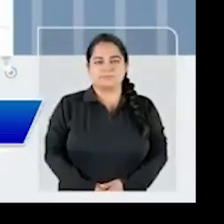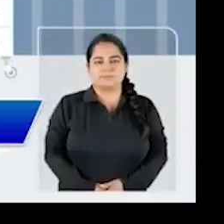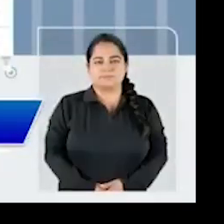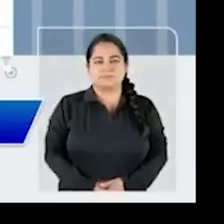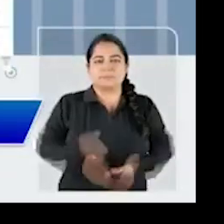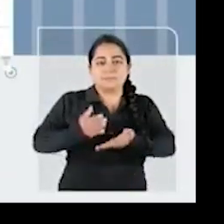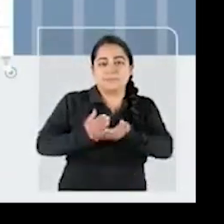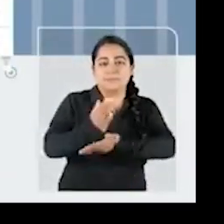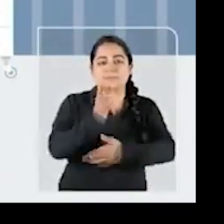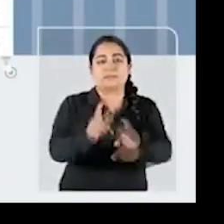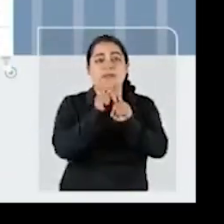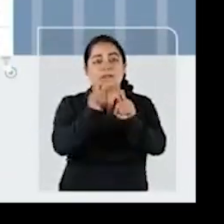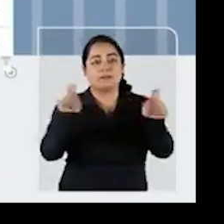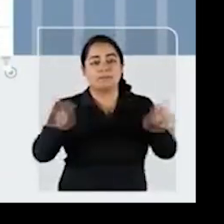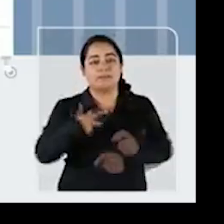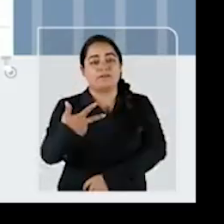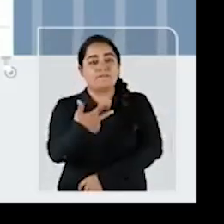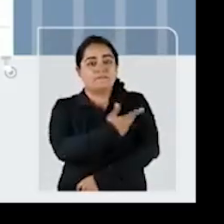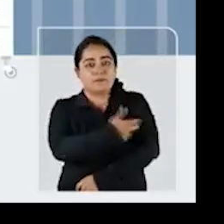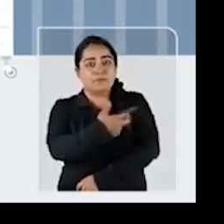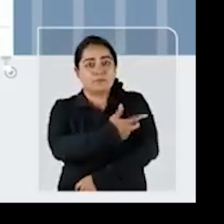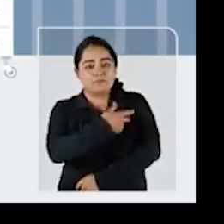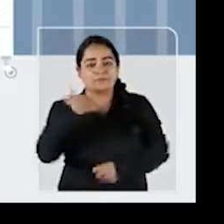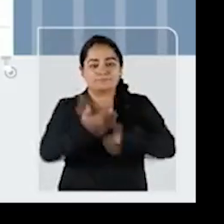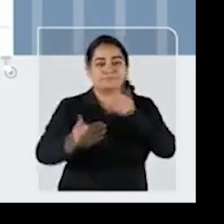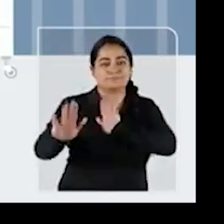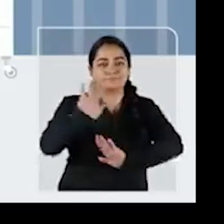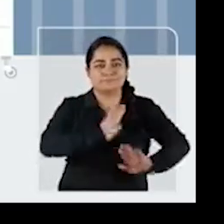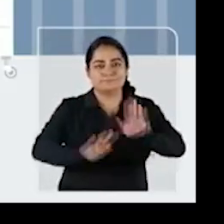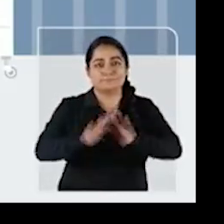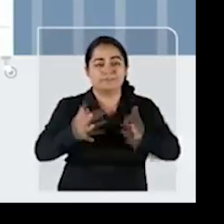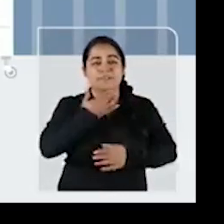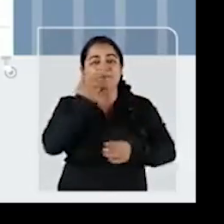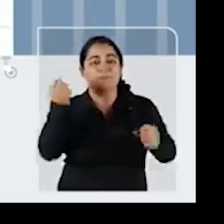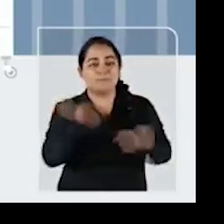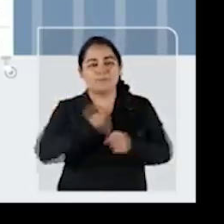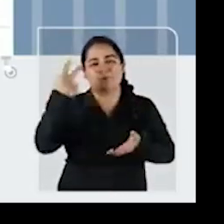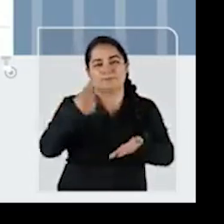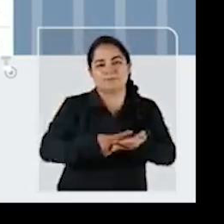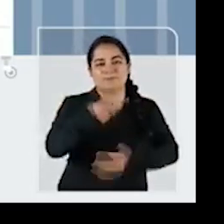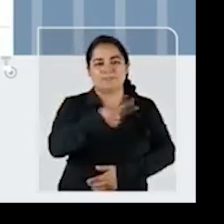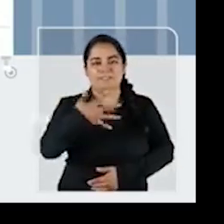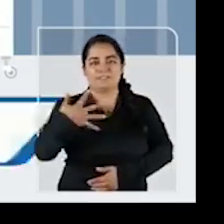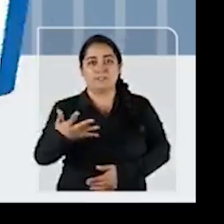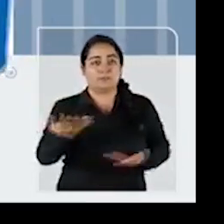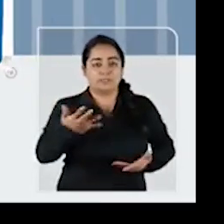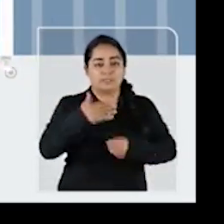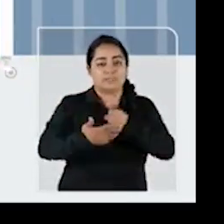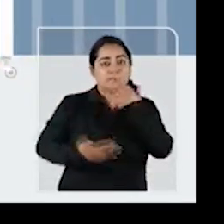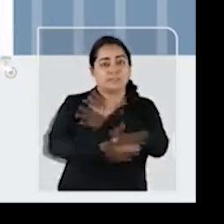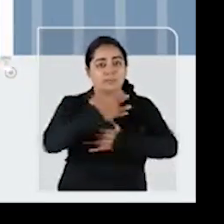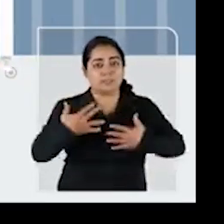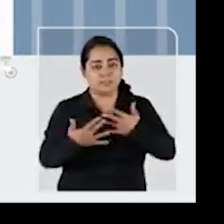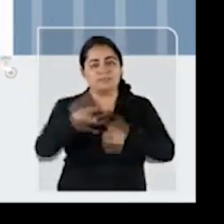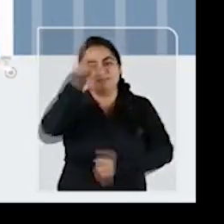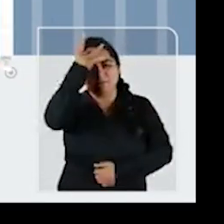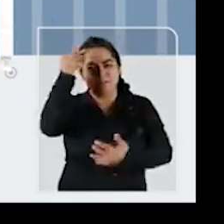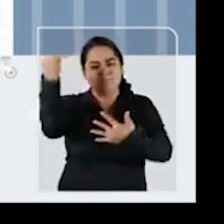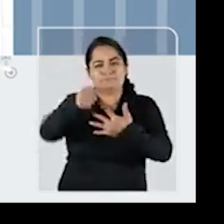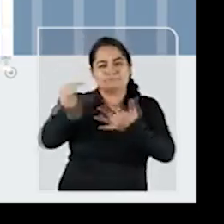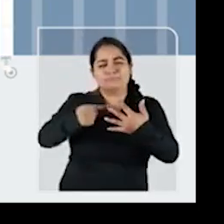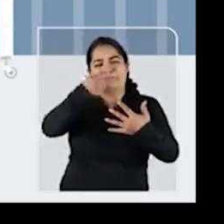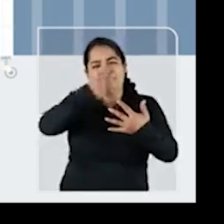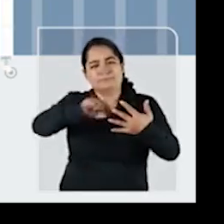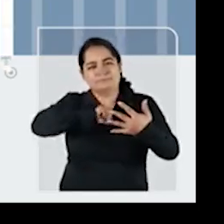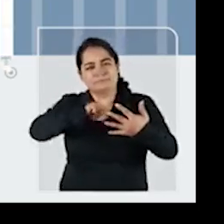virus. Ya lo que se está inoculando para despertar una respuesta inmunogénica, una respuesta de tu inmunidad